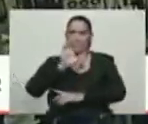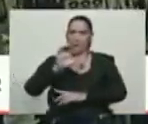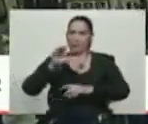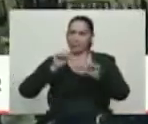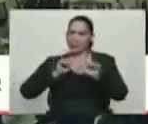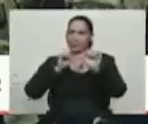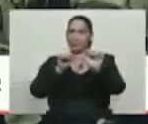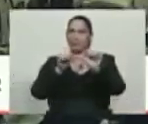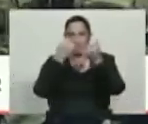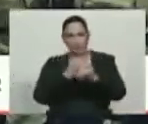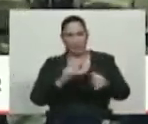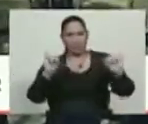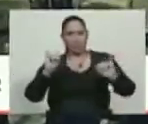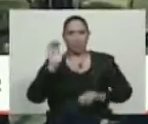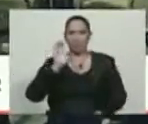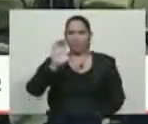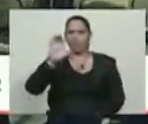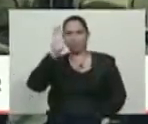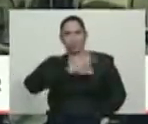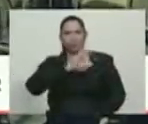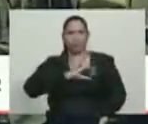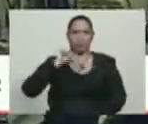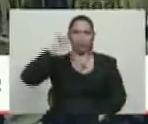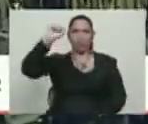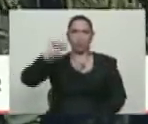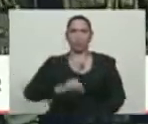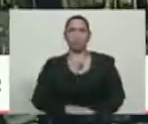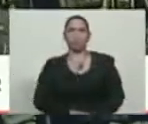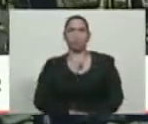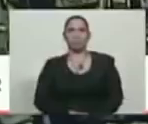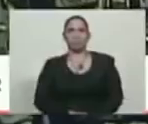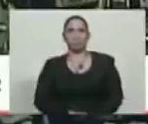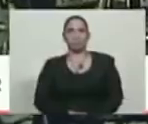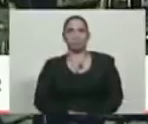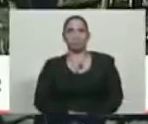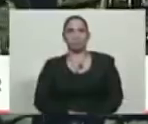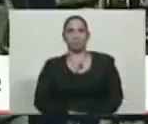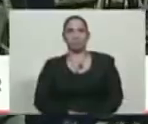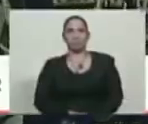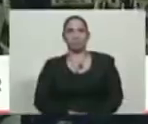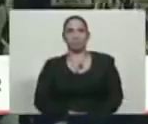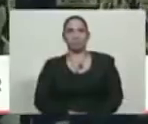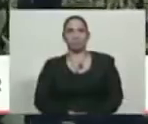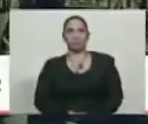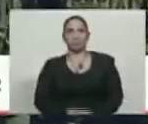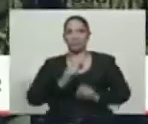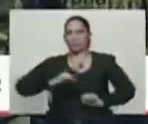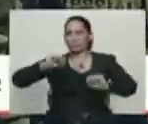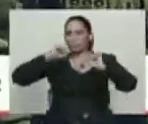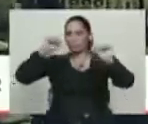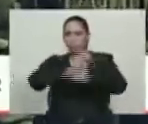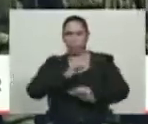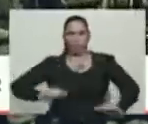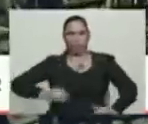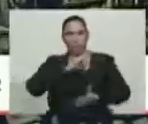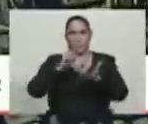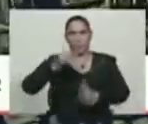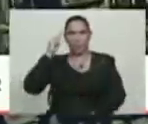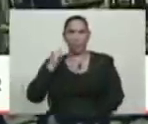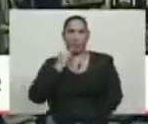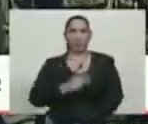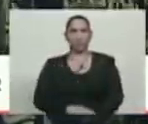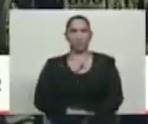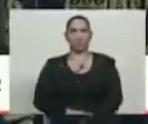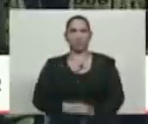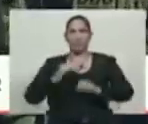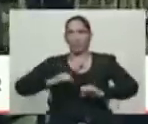patria sigue! ¡Independencia y patria socialista! ¡Viviremos y venceremos! ¡Que viva la Guardia Nacional Bolivariana! ¡Que